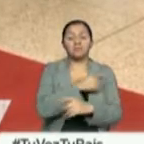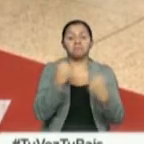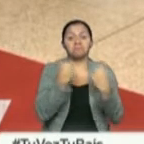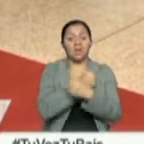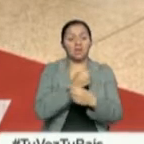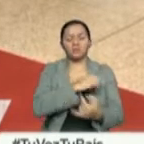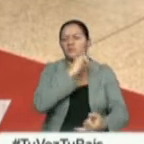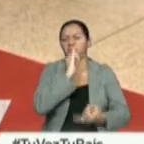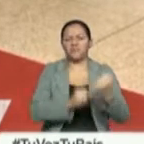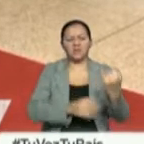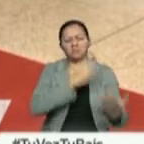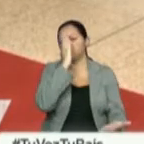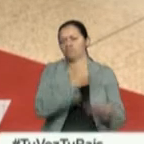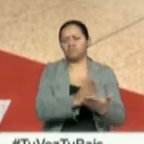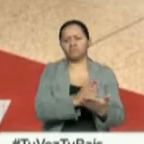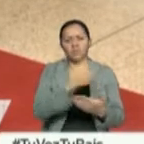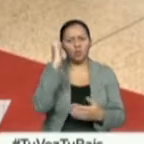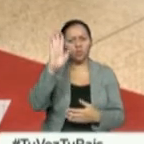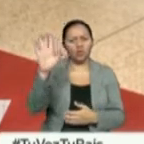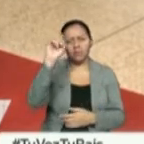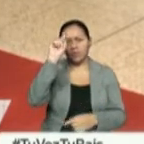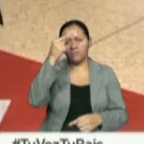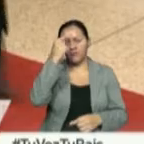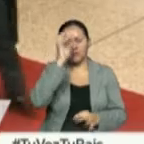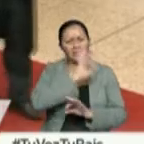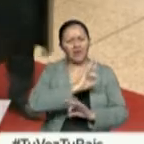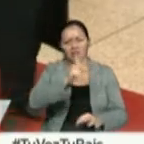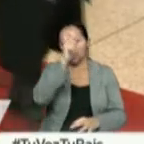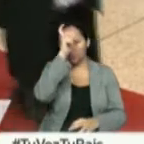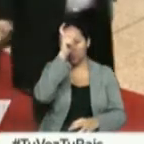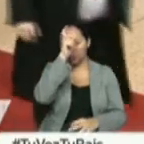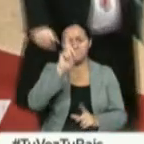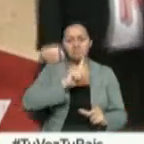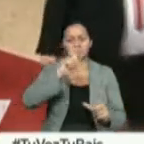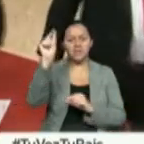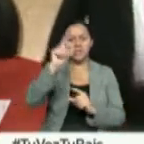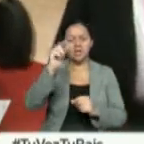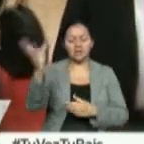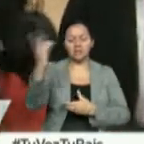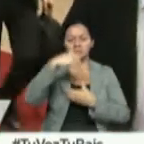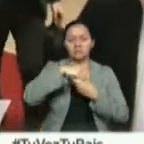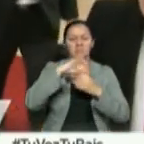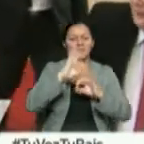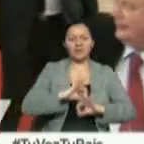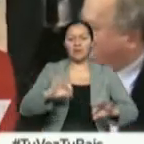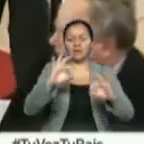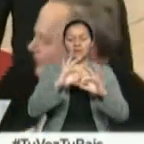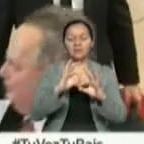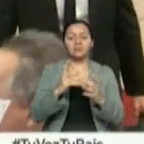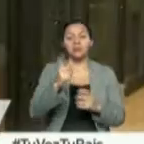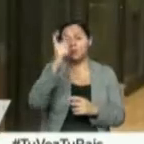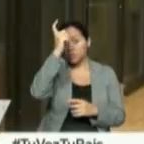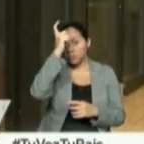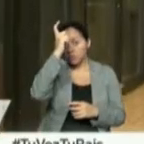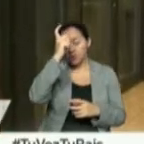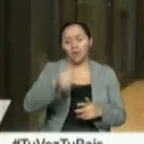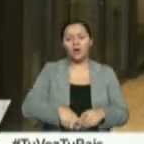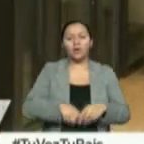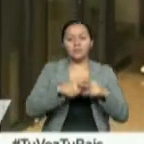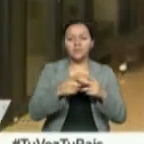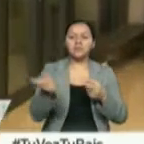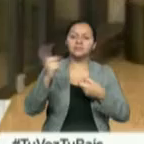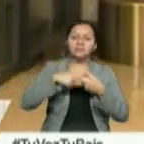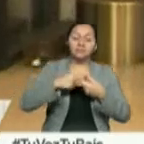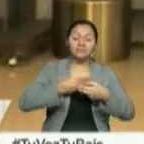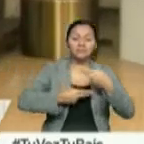poner fin al acuerdo entre su gobierno y la unión europea para la llegada de emigrantes a costas europeas turquía comenzó a negociar